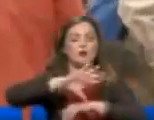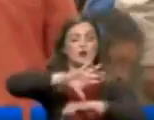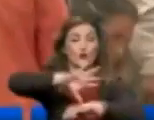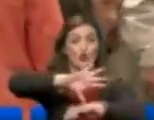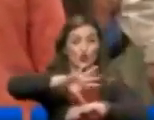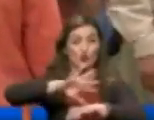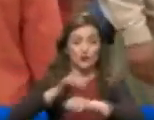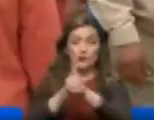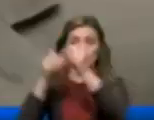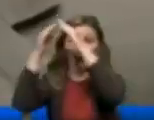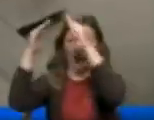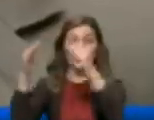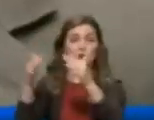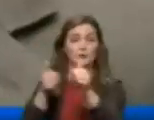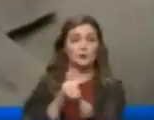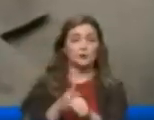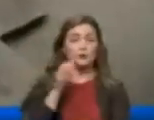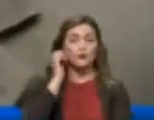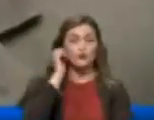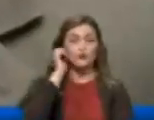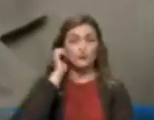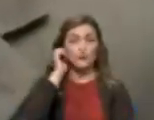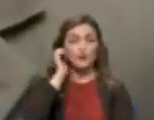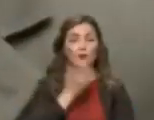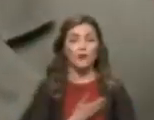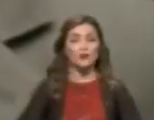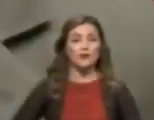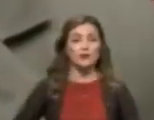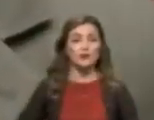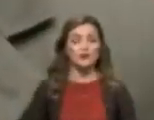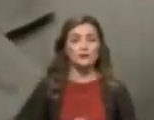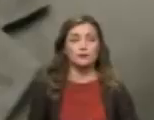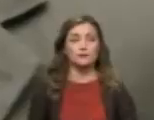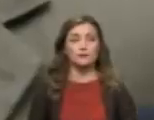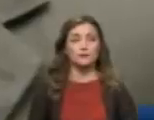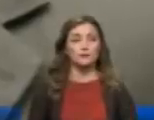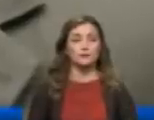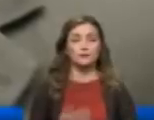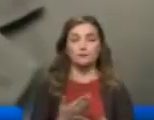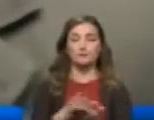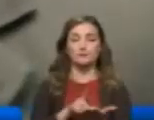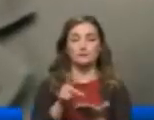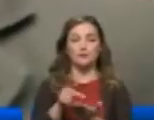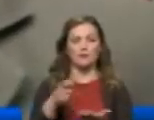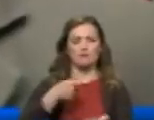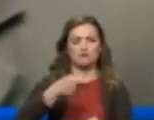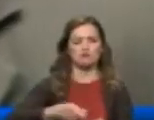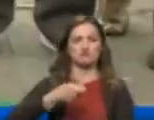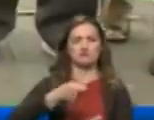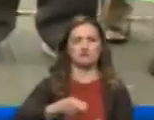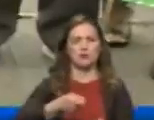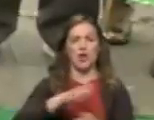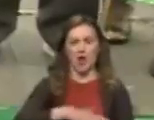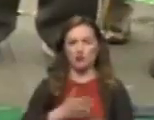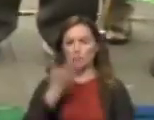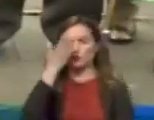del Palacio Presidencial. Vamos a seguir exigiendo el pago en efectivo. Por esa razón estamos nosotros aquí.